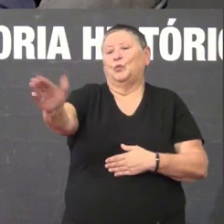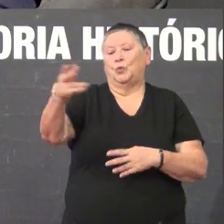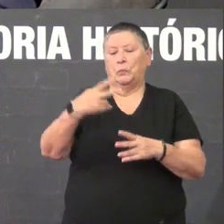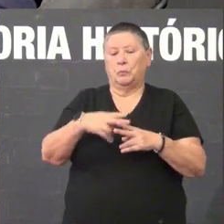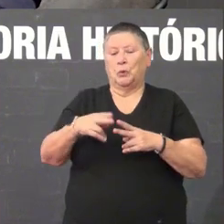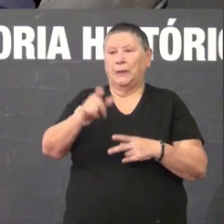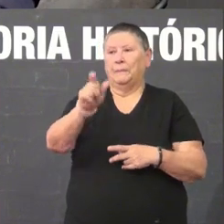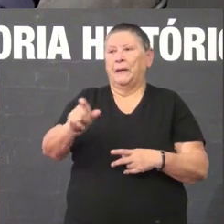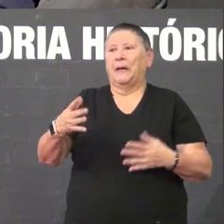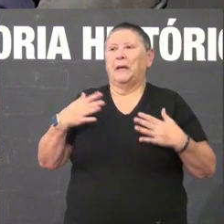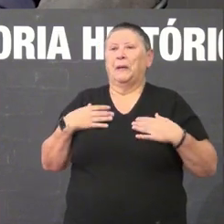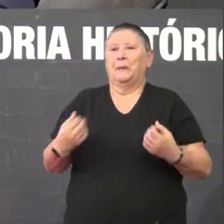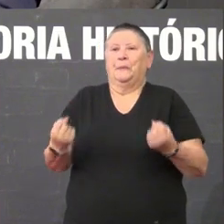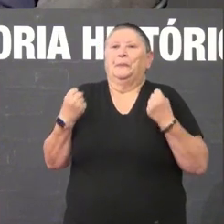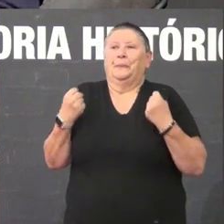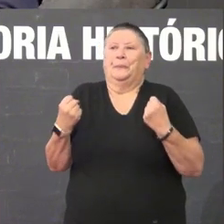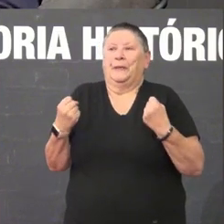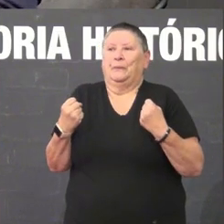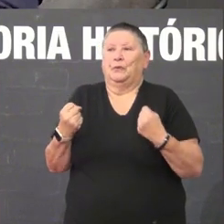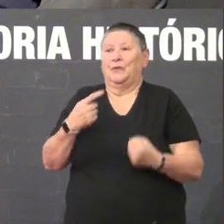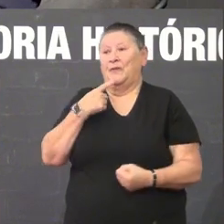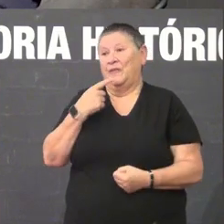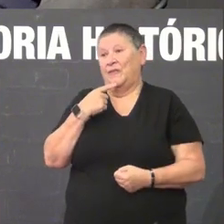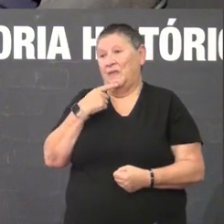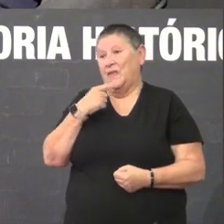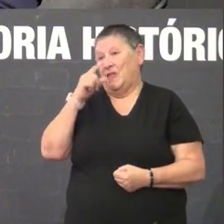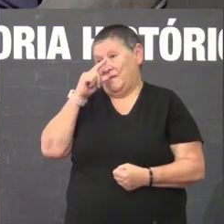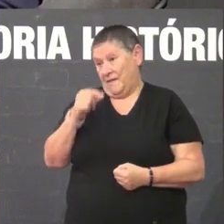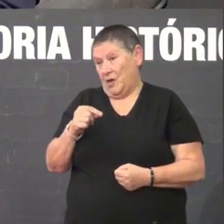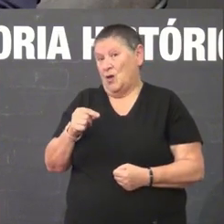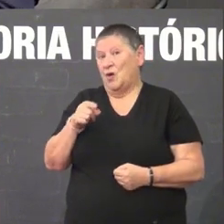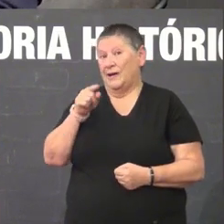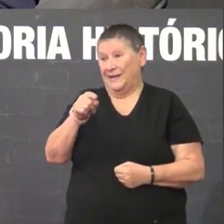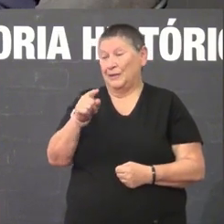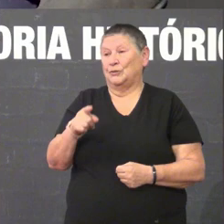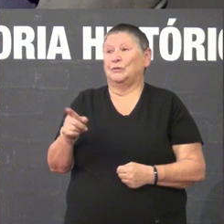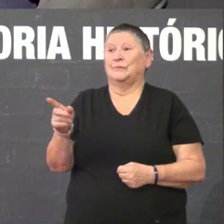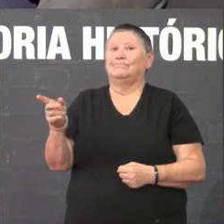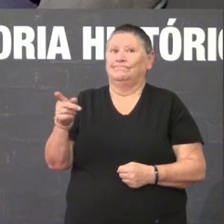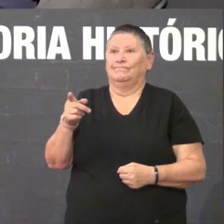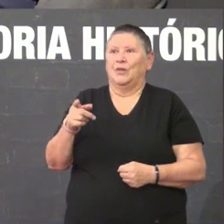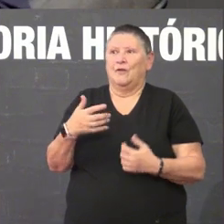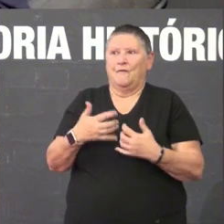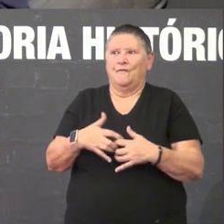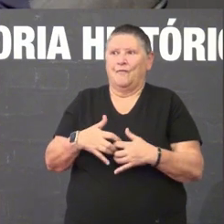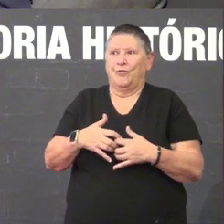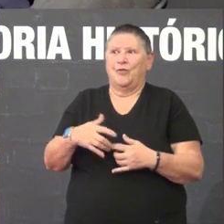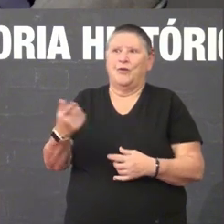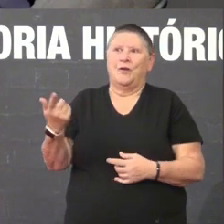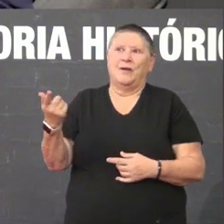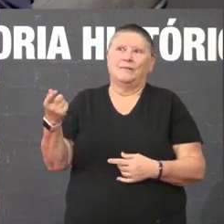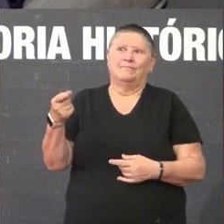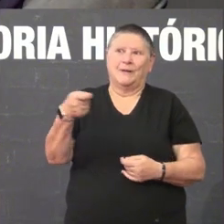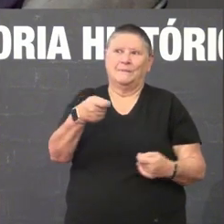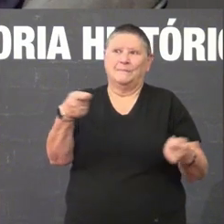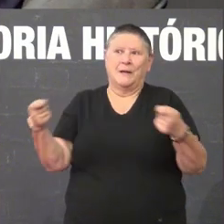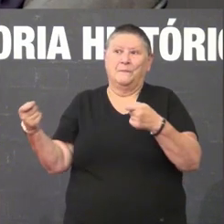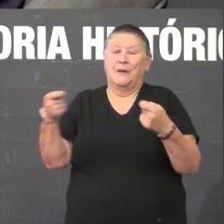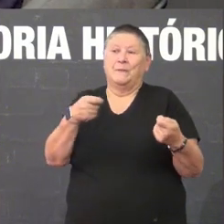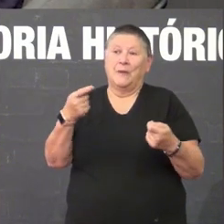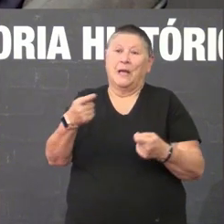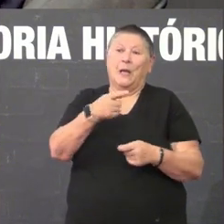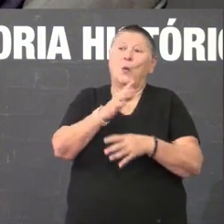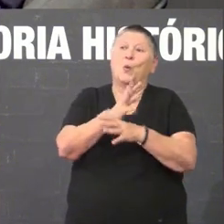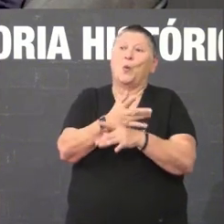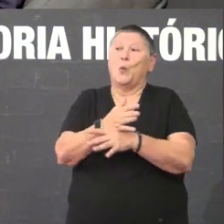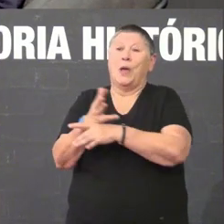también feijóo y todo eso Bueno pues son unos argumentos que también funcionan y por eso ellos los dicen no O sea el otro también juega